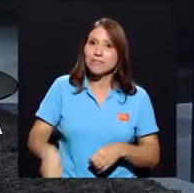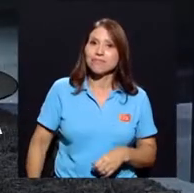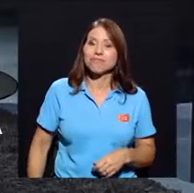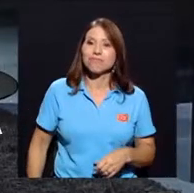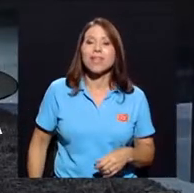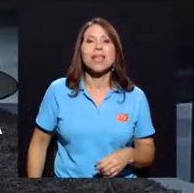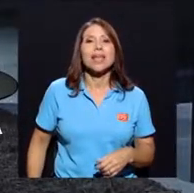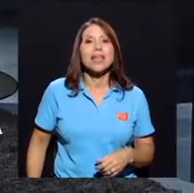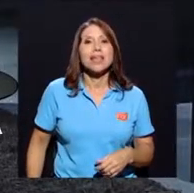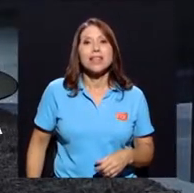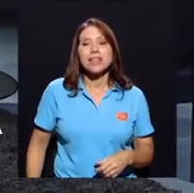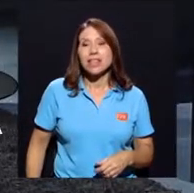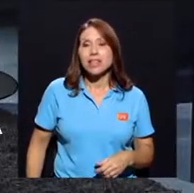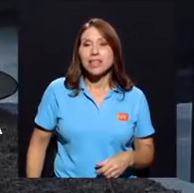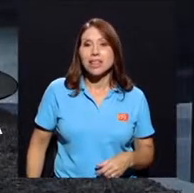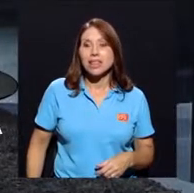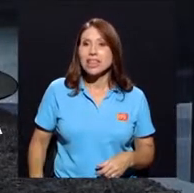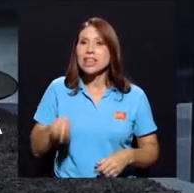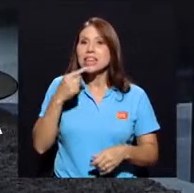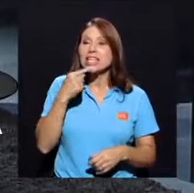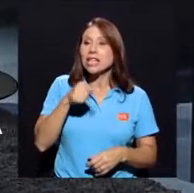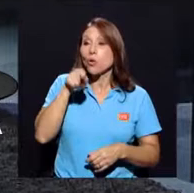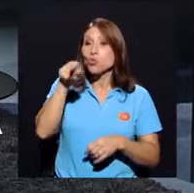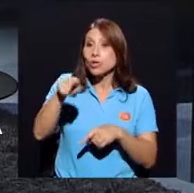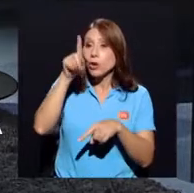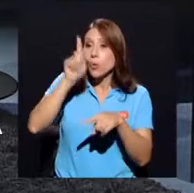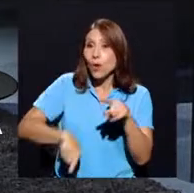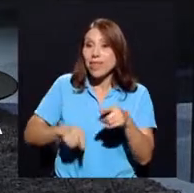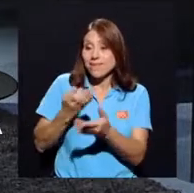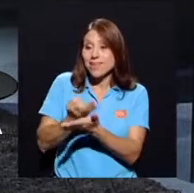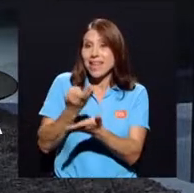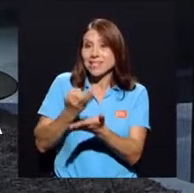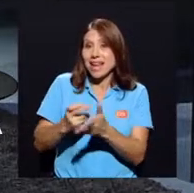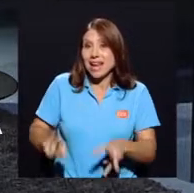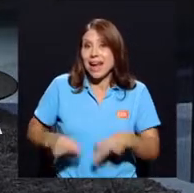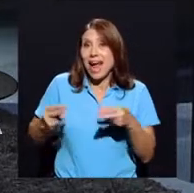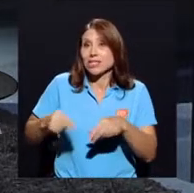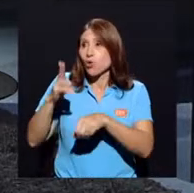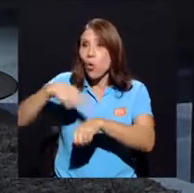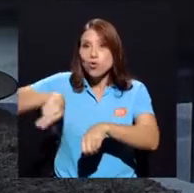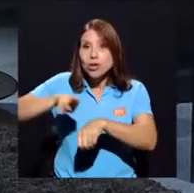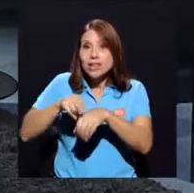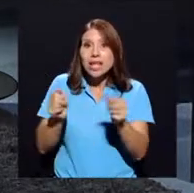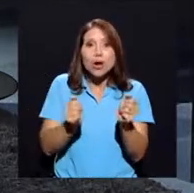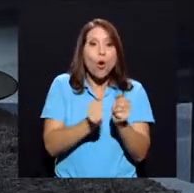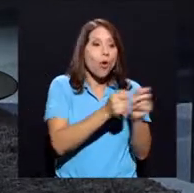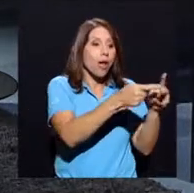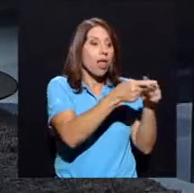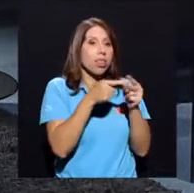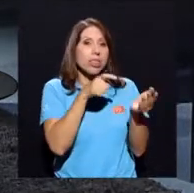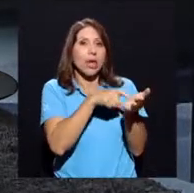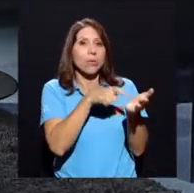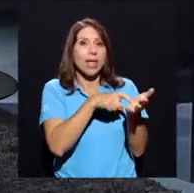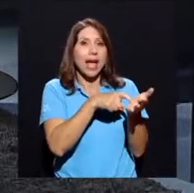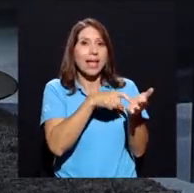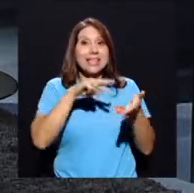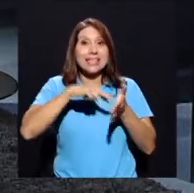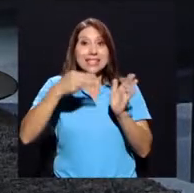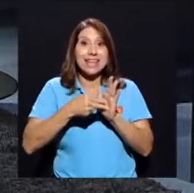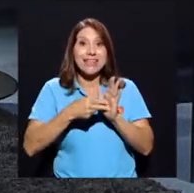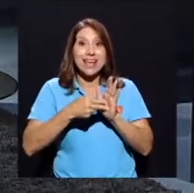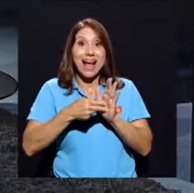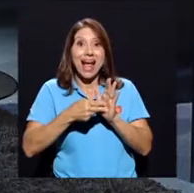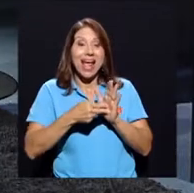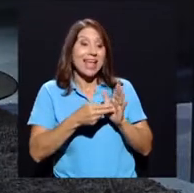usted no puede financiar gasto corriente con deuda esto quiere decir que usted no puede pagar la tarjeta de crédito con